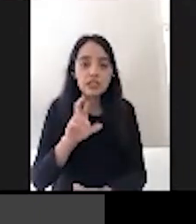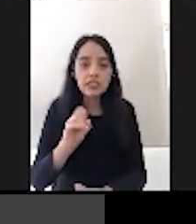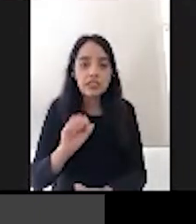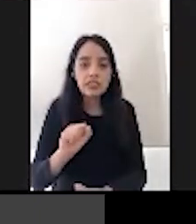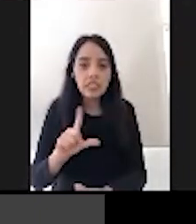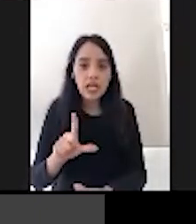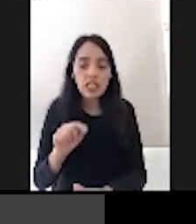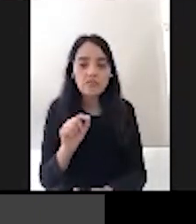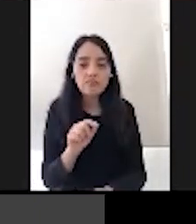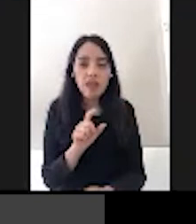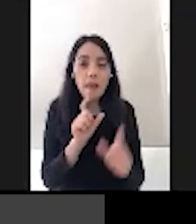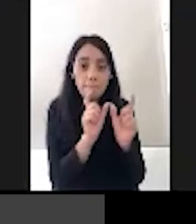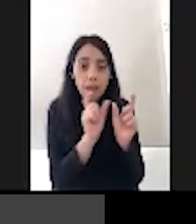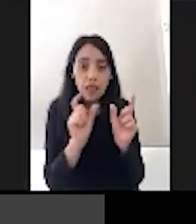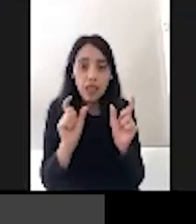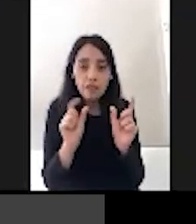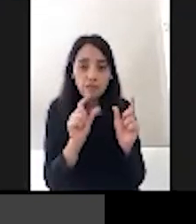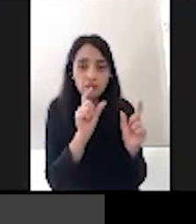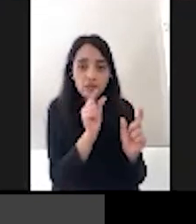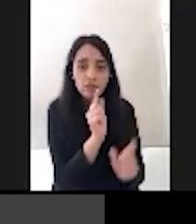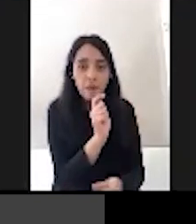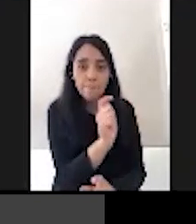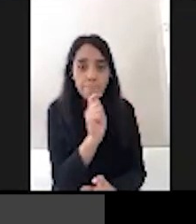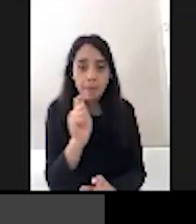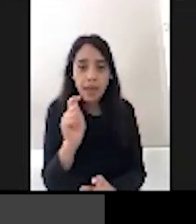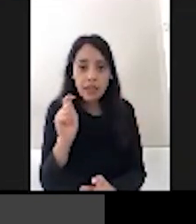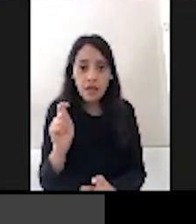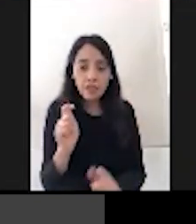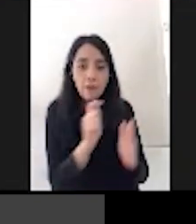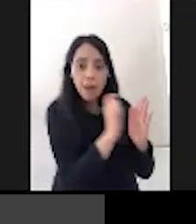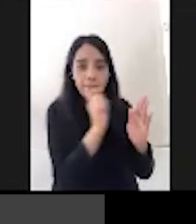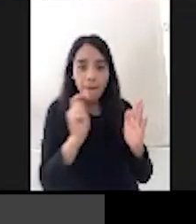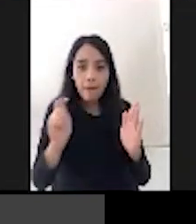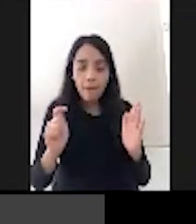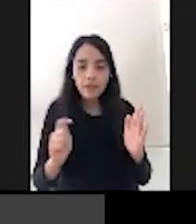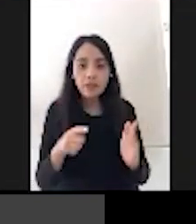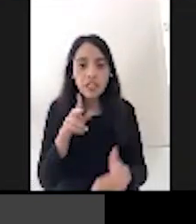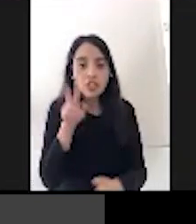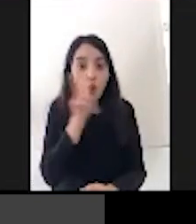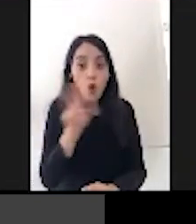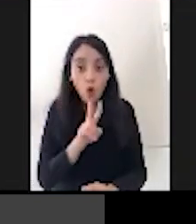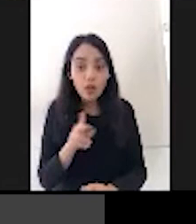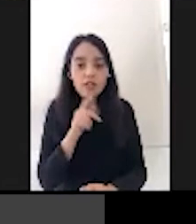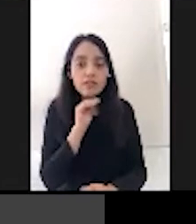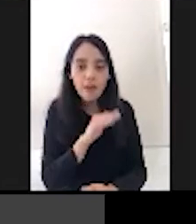un texto real van apareciendo una detrás de otras, ¿ya? Y podemos leer bastante rápido con este método,